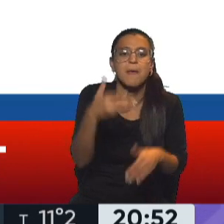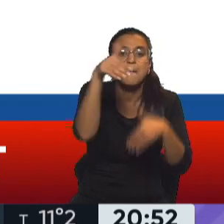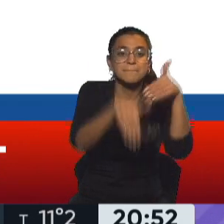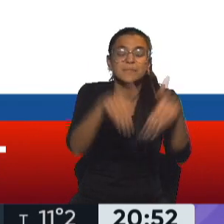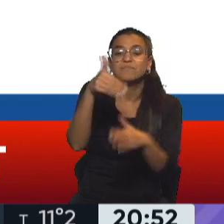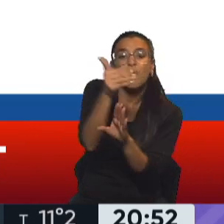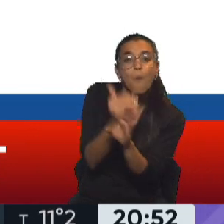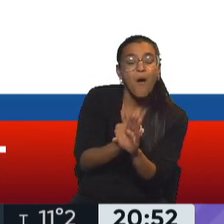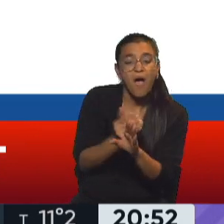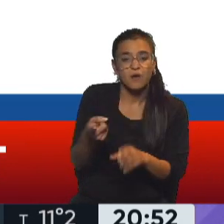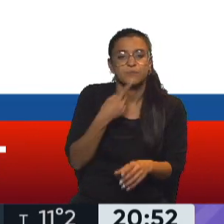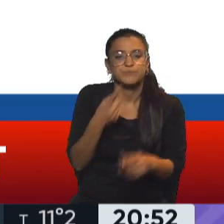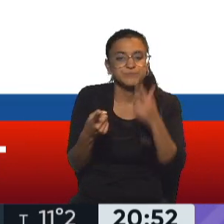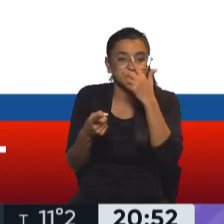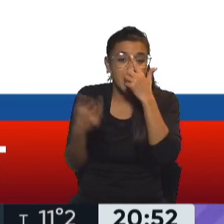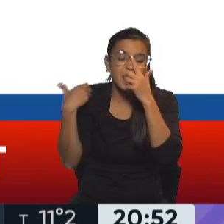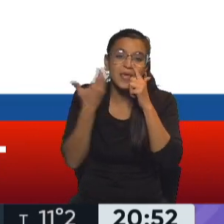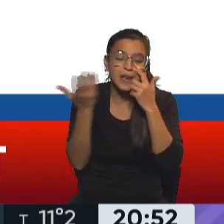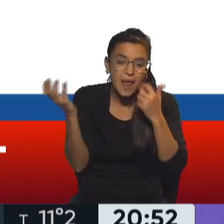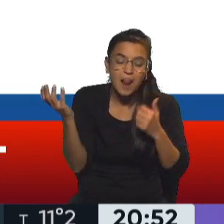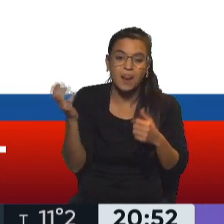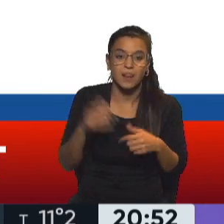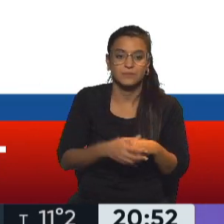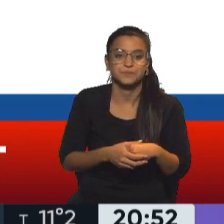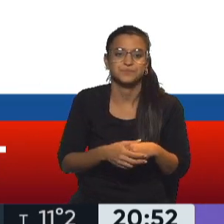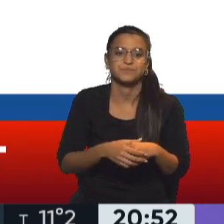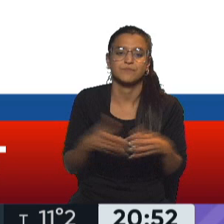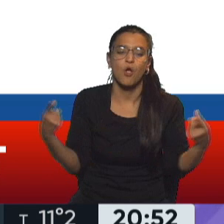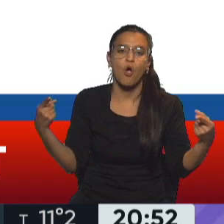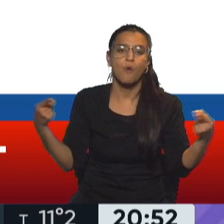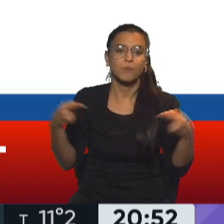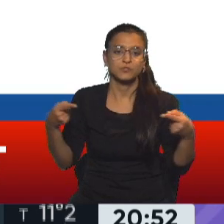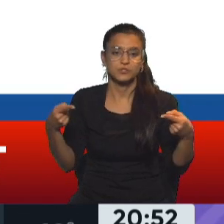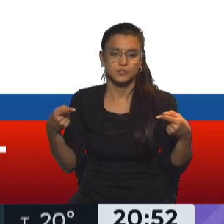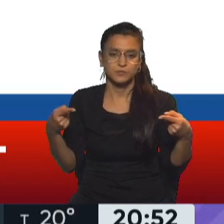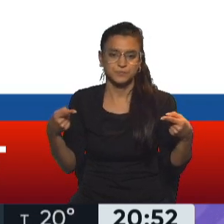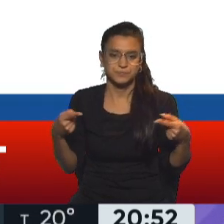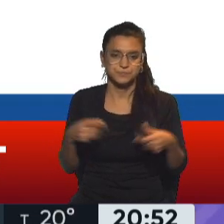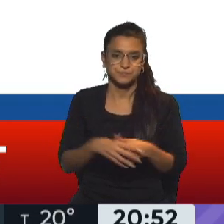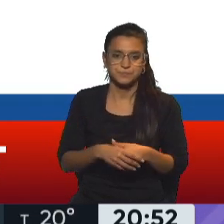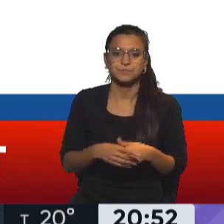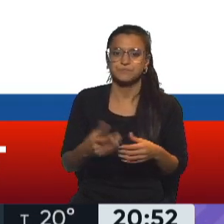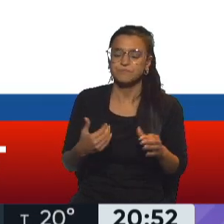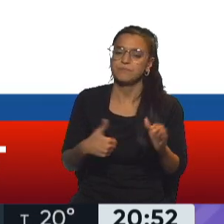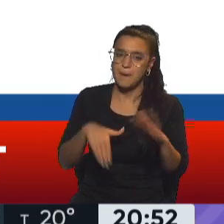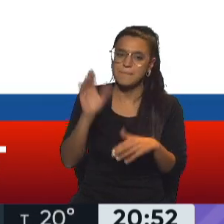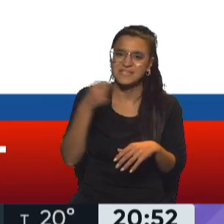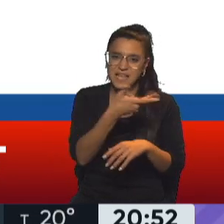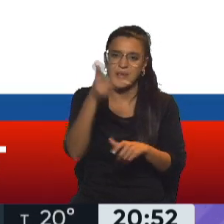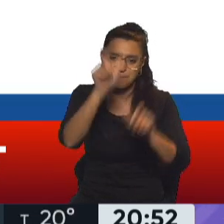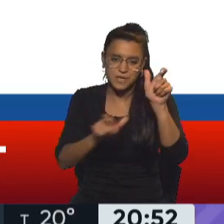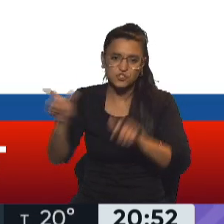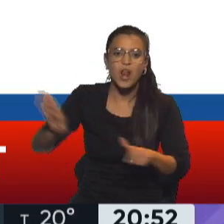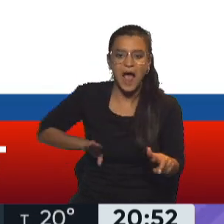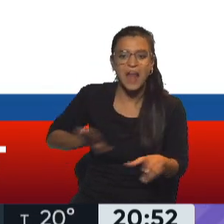es bajo, generalmente la oposición tiene mayor cantidad de gente con